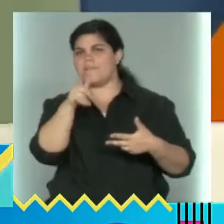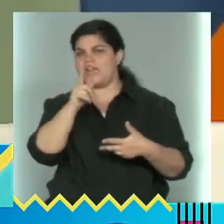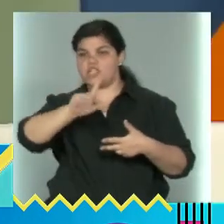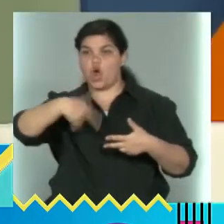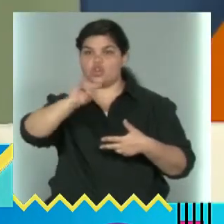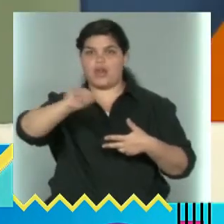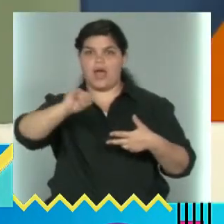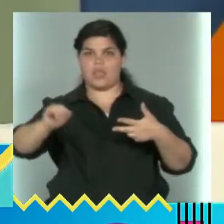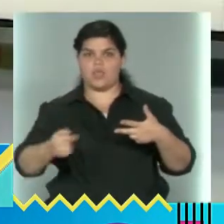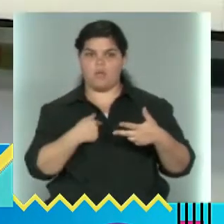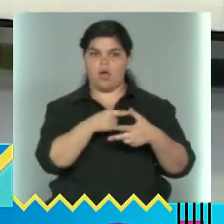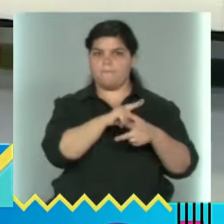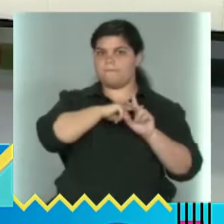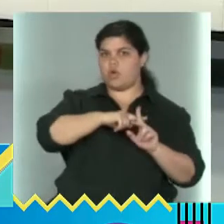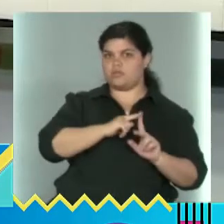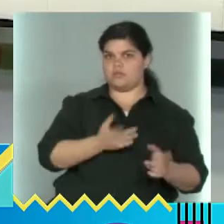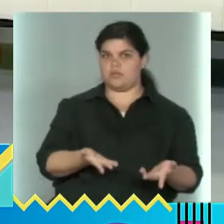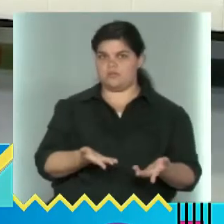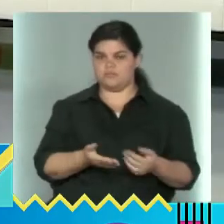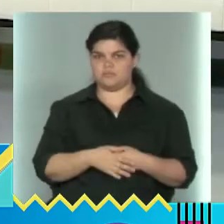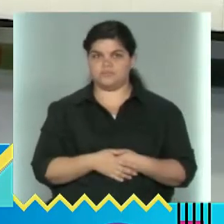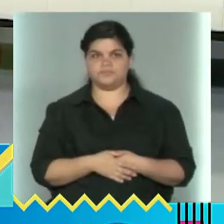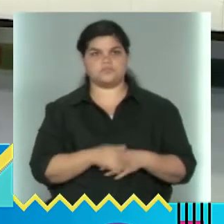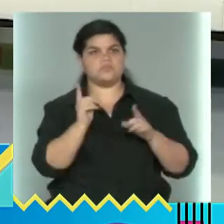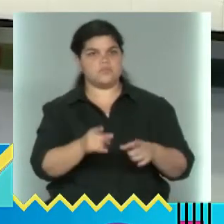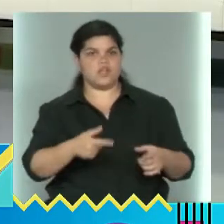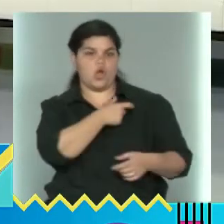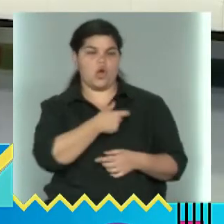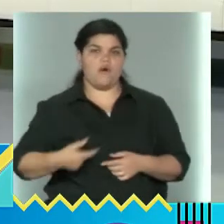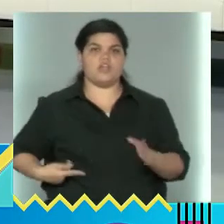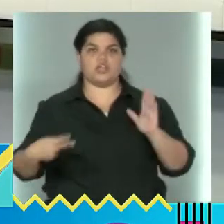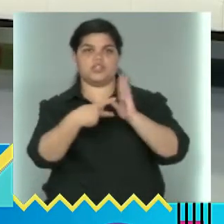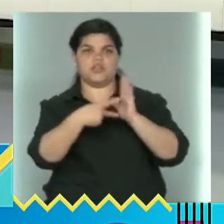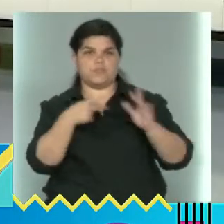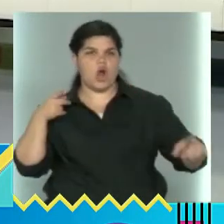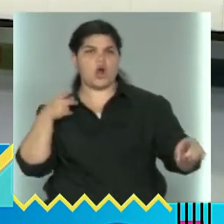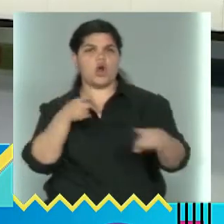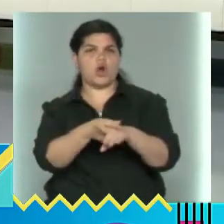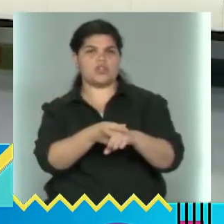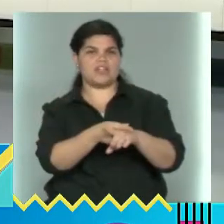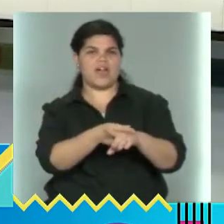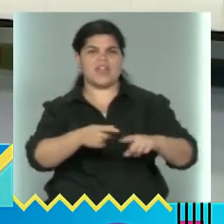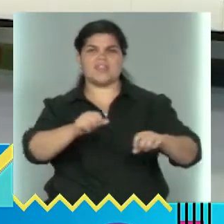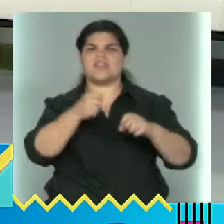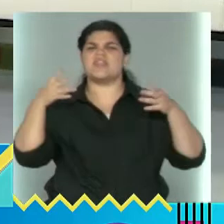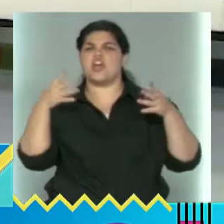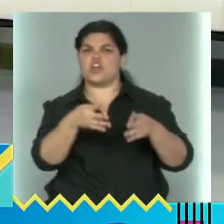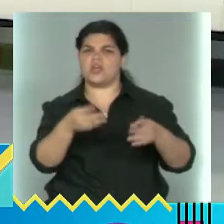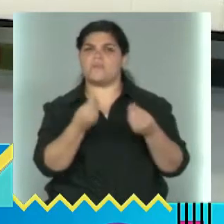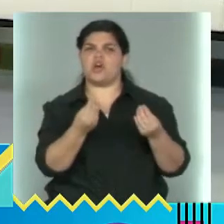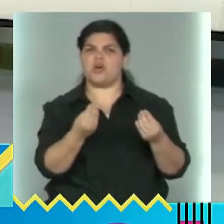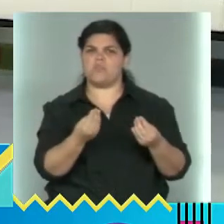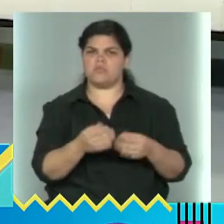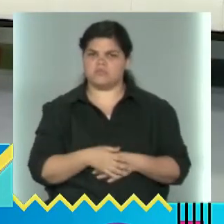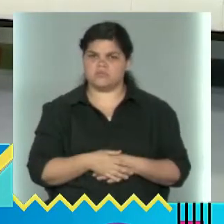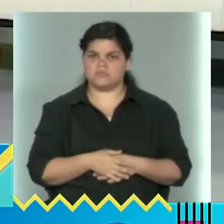cuando no me convienen. Claro. Y el gobierno sirio también diciendo que va a luchar contra el terrorismo, ¿no? Y es como, ¿cómo luchás contra el